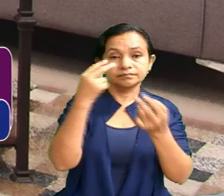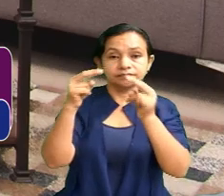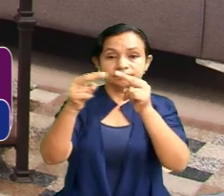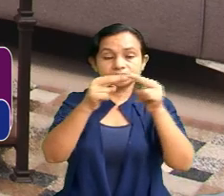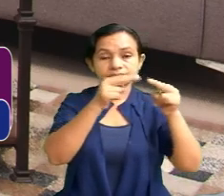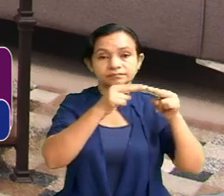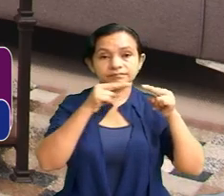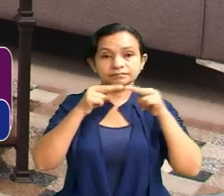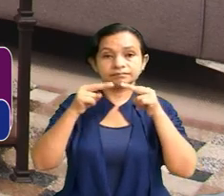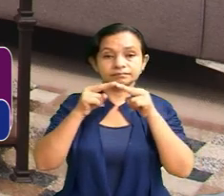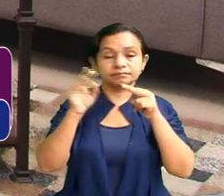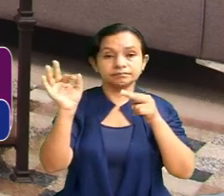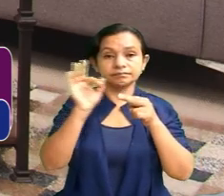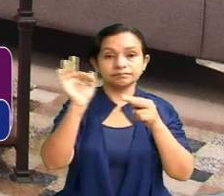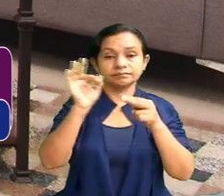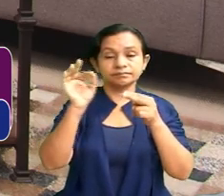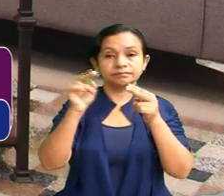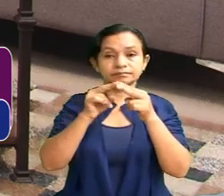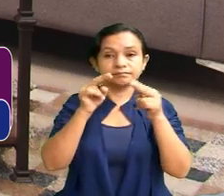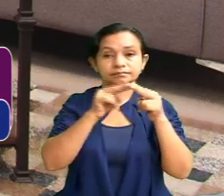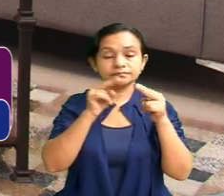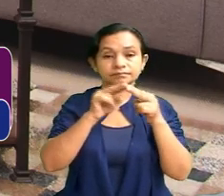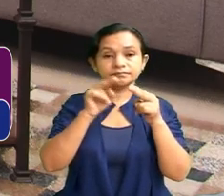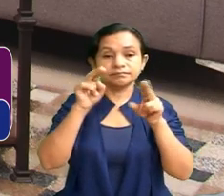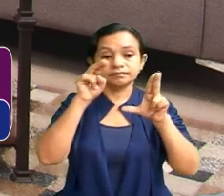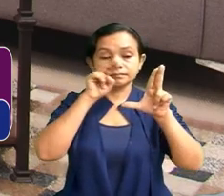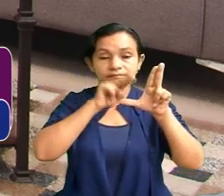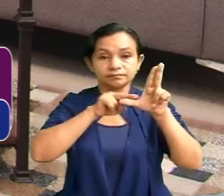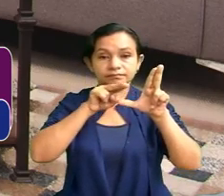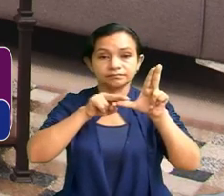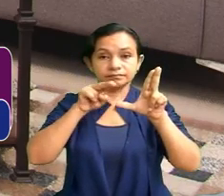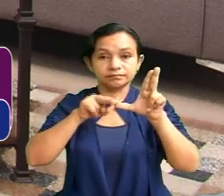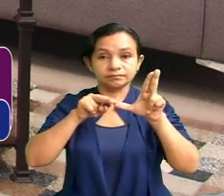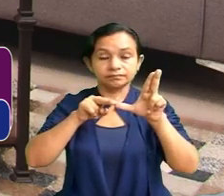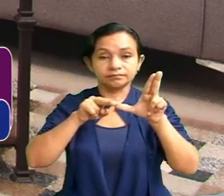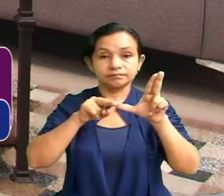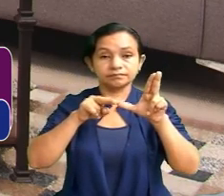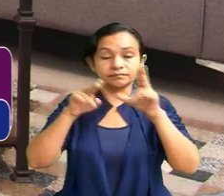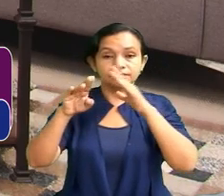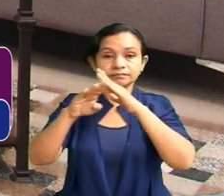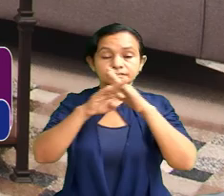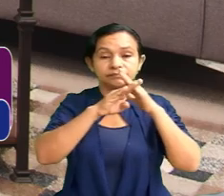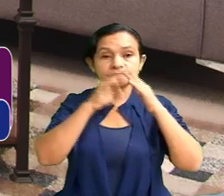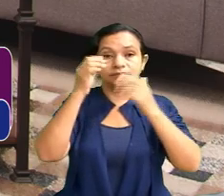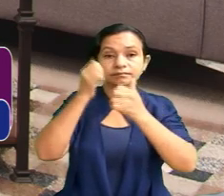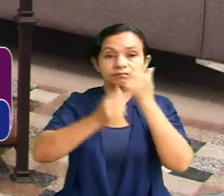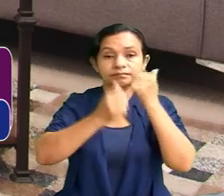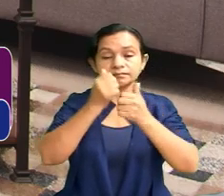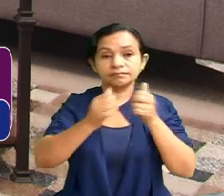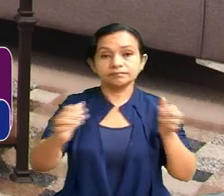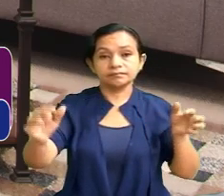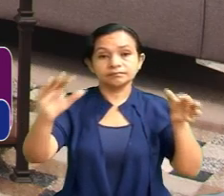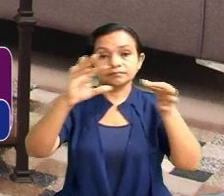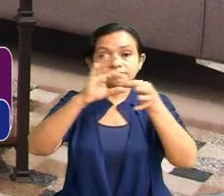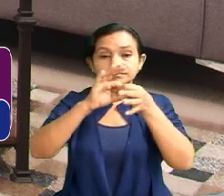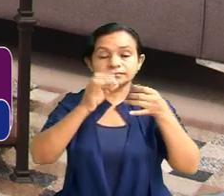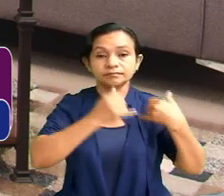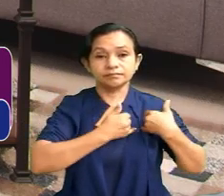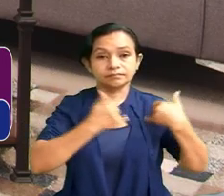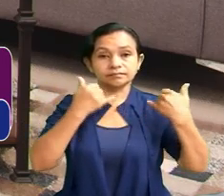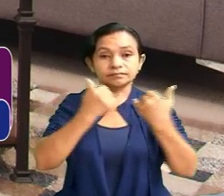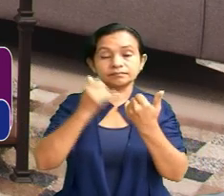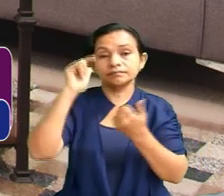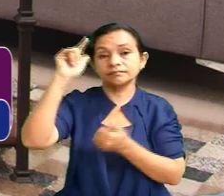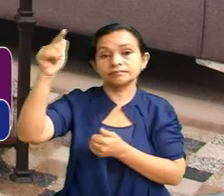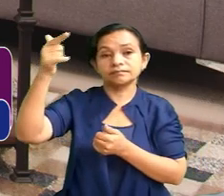esto de manera articulada desde el sinapred pues que es el sistema nacional de prevención y atención de desastres donde estamos todas las instituciones del gobierno